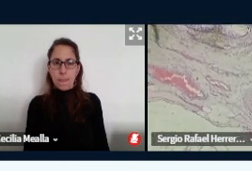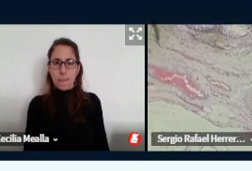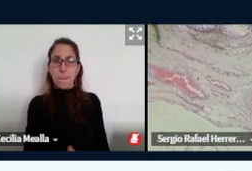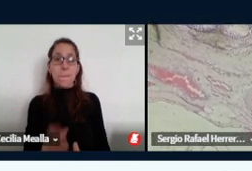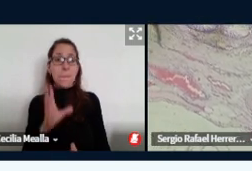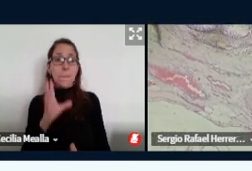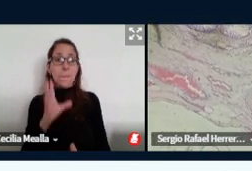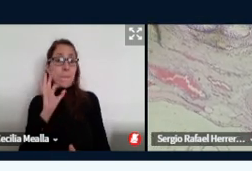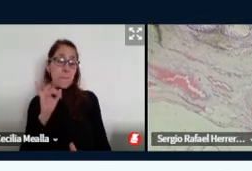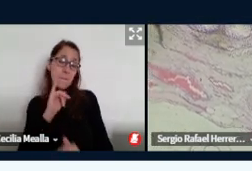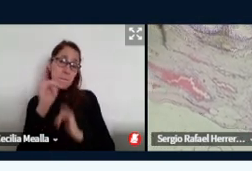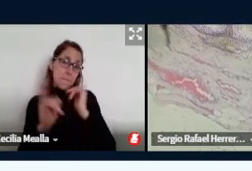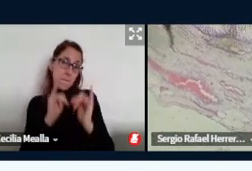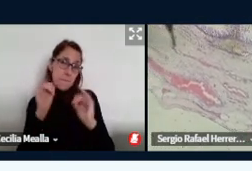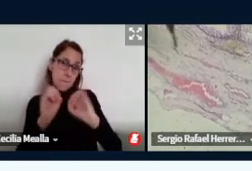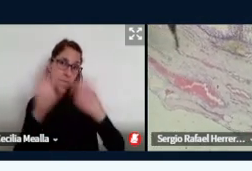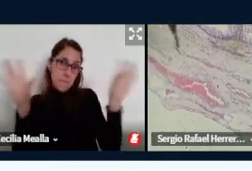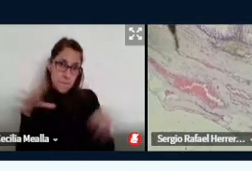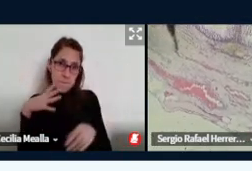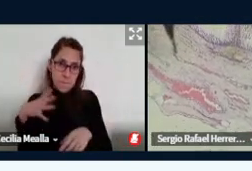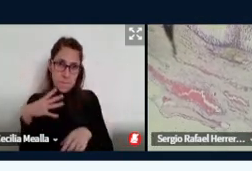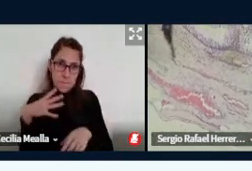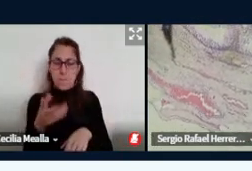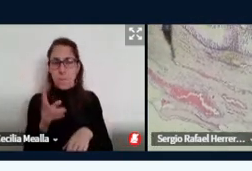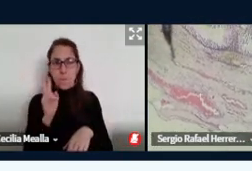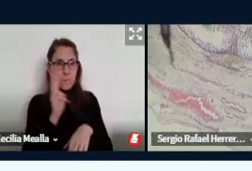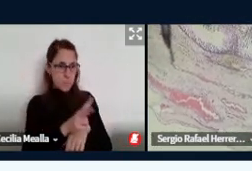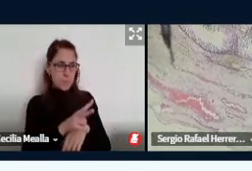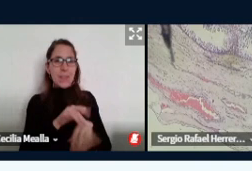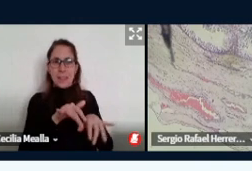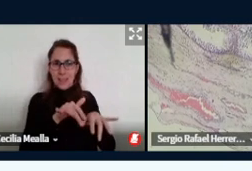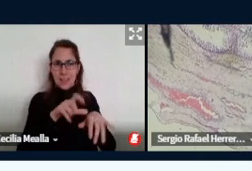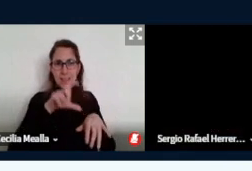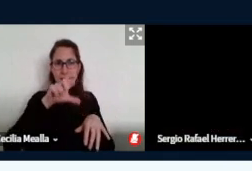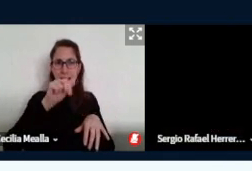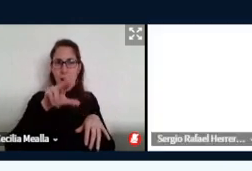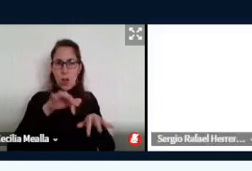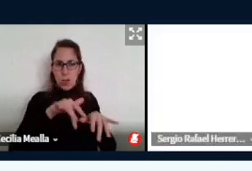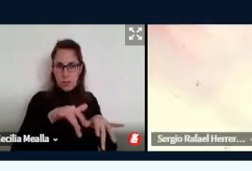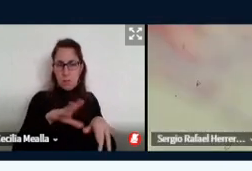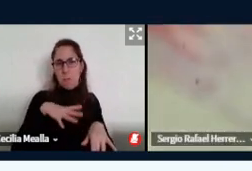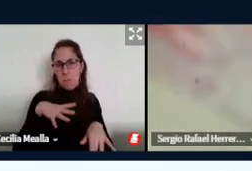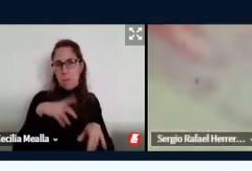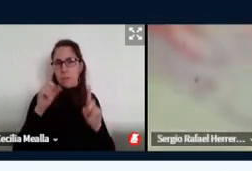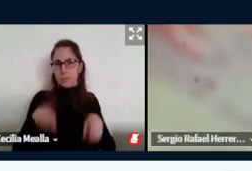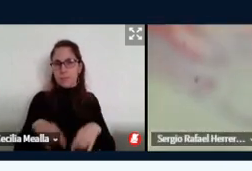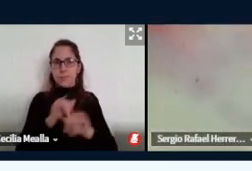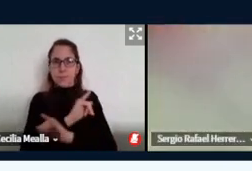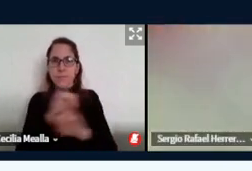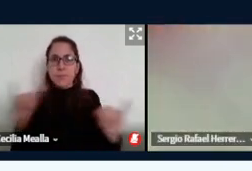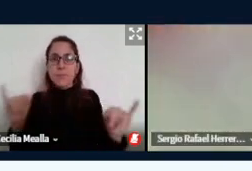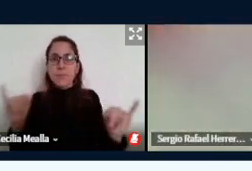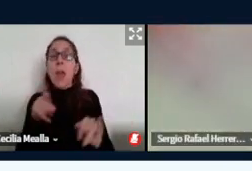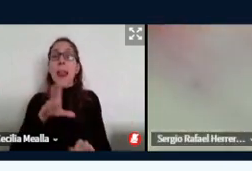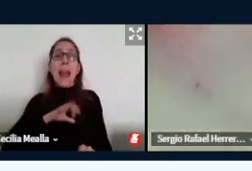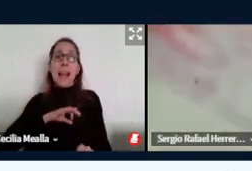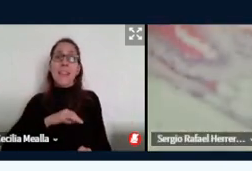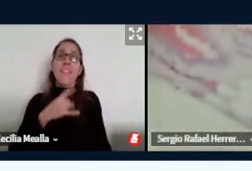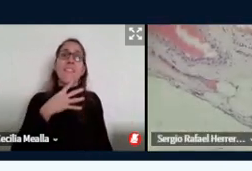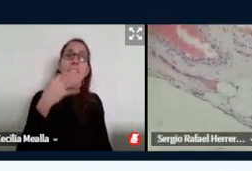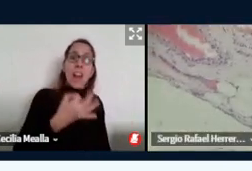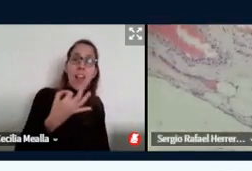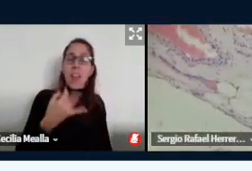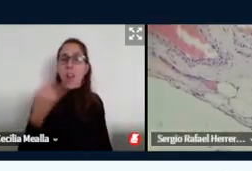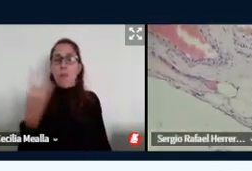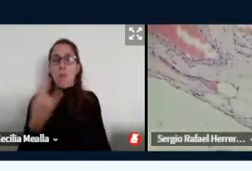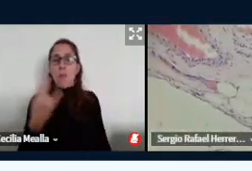Bien, y una cosa para aclarar, que estoy escribiendo Caro, pero por las dudas lo digo, el parcial no se toma verdadero o falso,